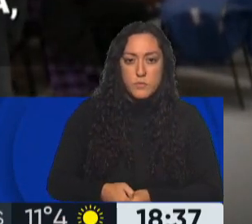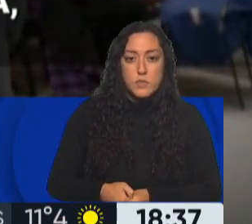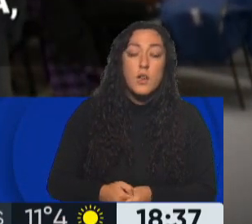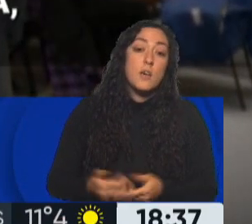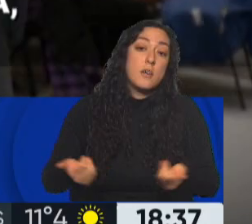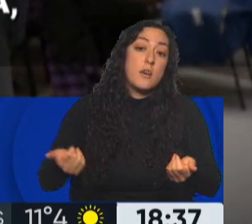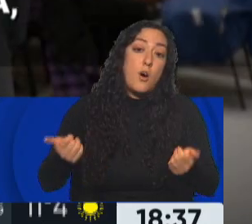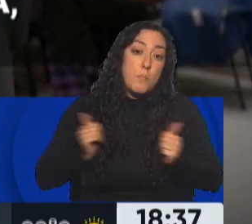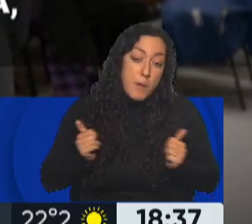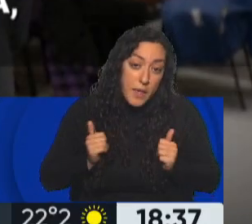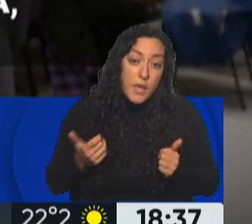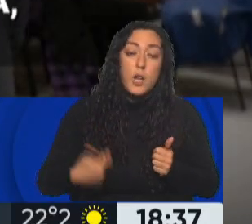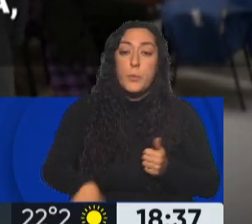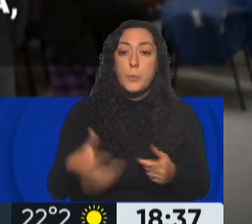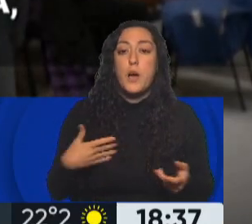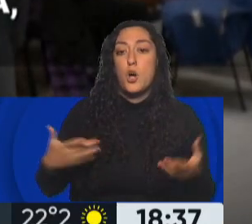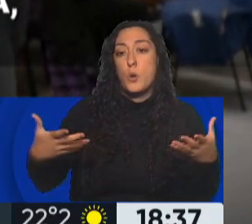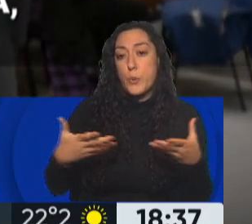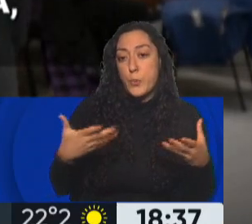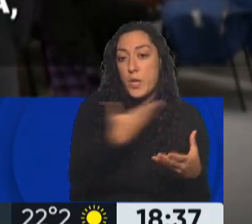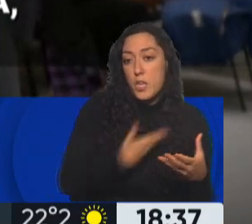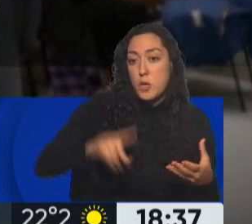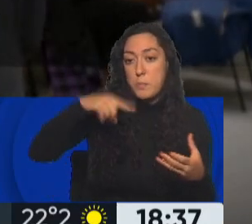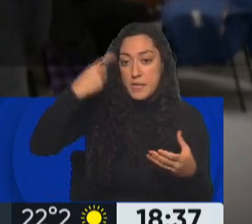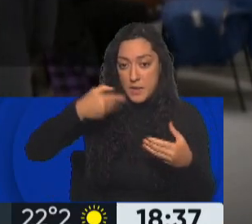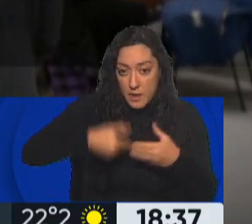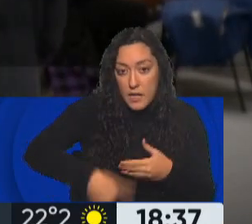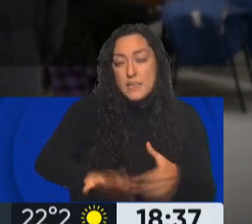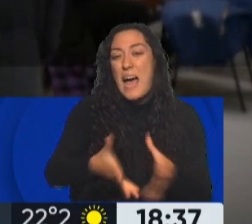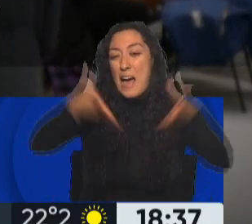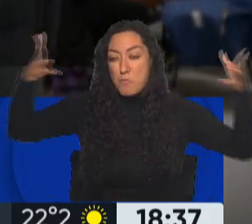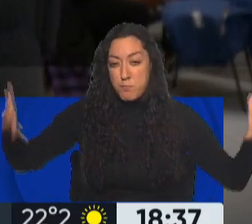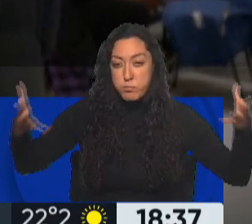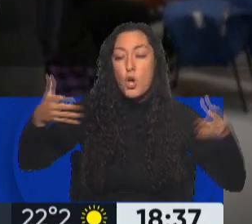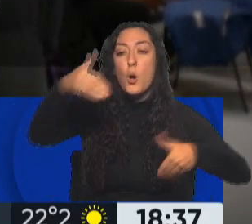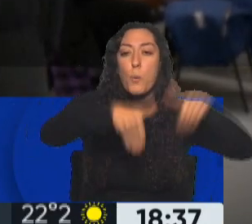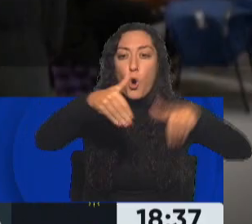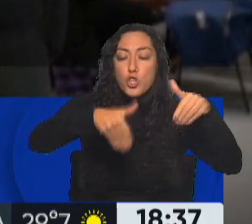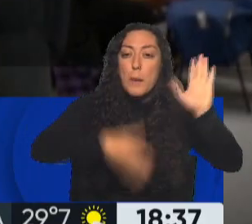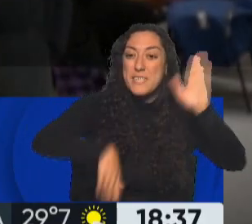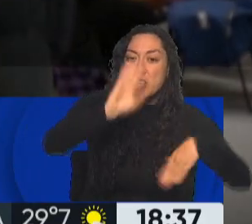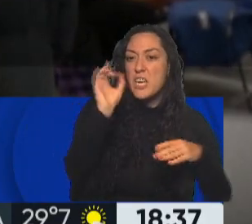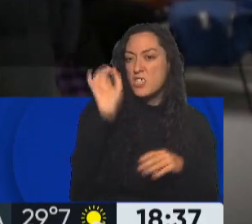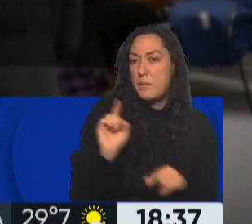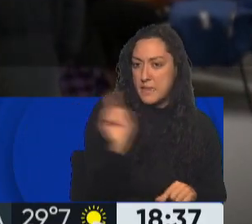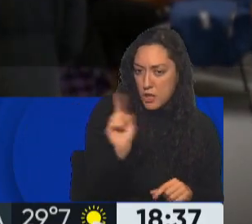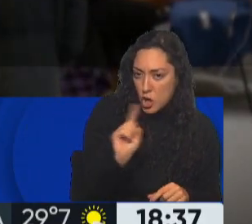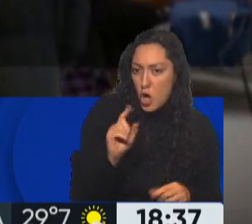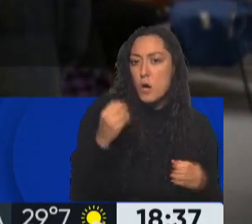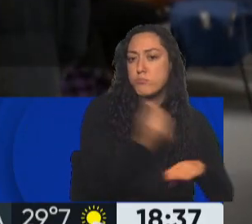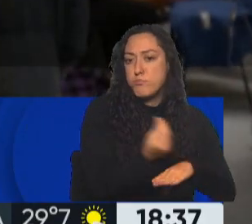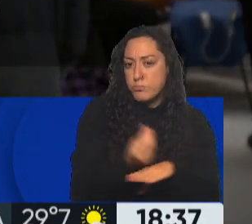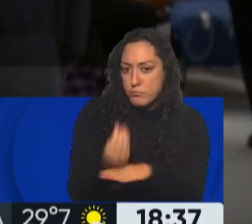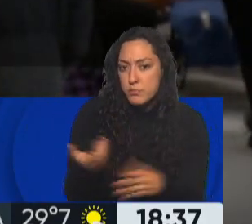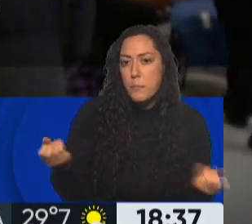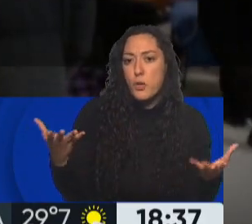for a broad mandate government tomorrow and not just a government that is comprised of who has the most voters, because then it'll be the